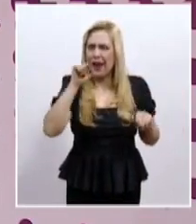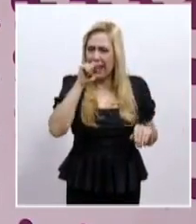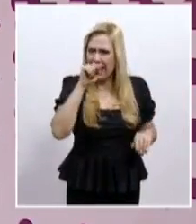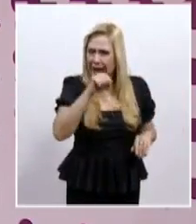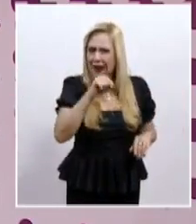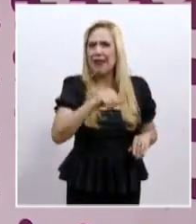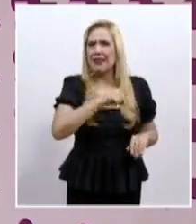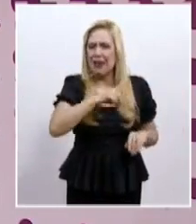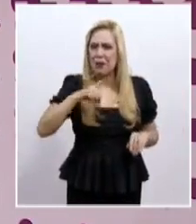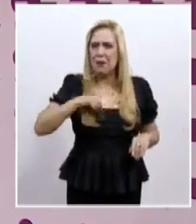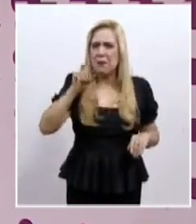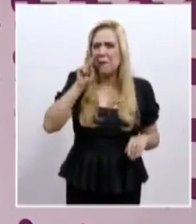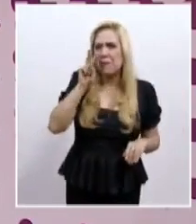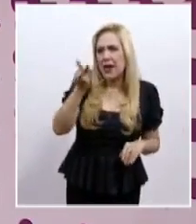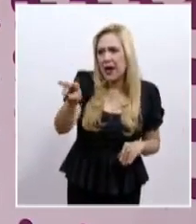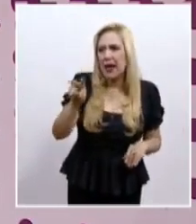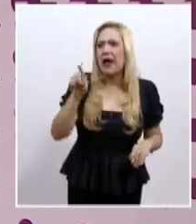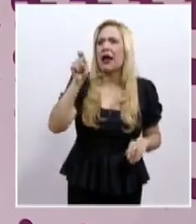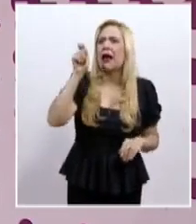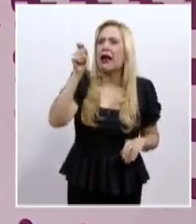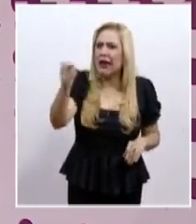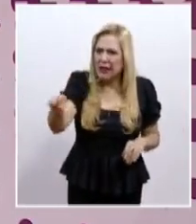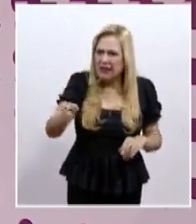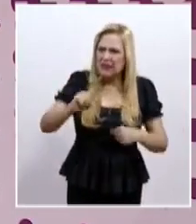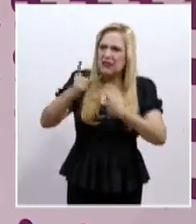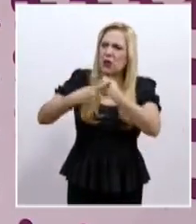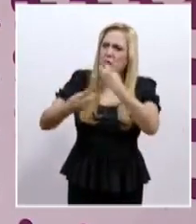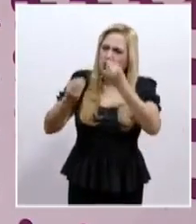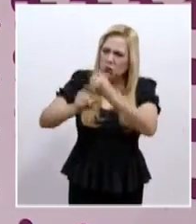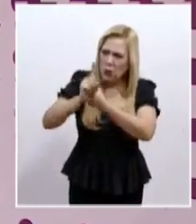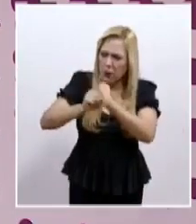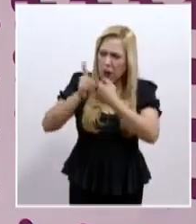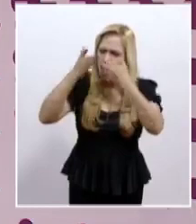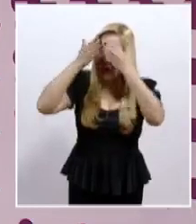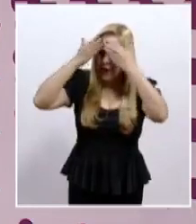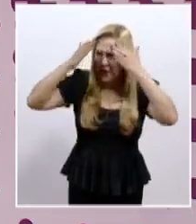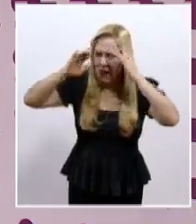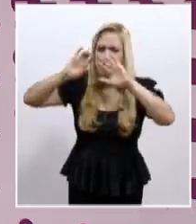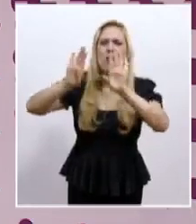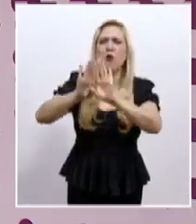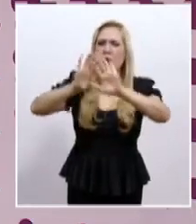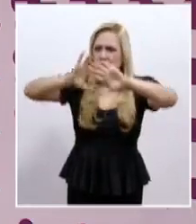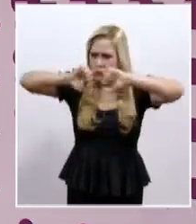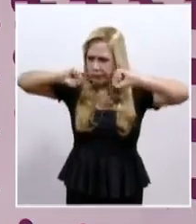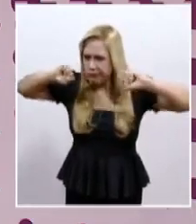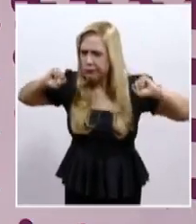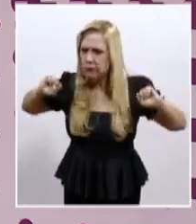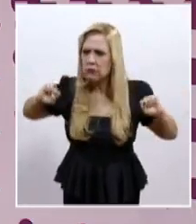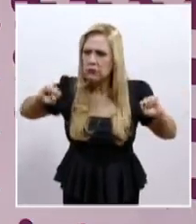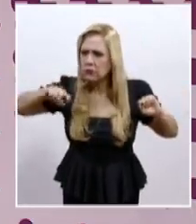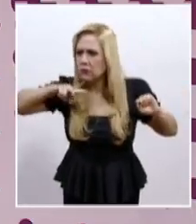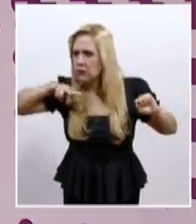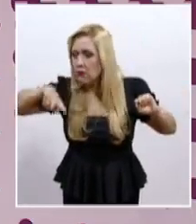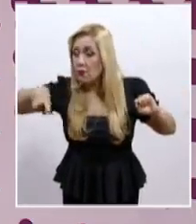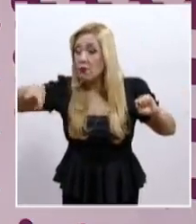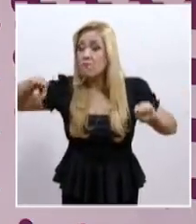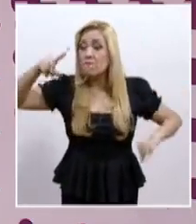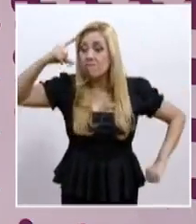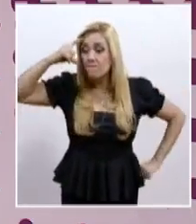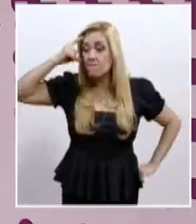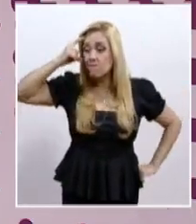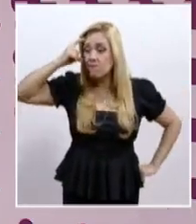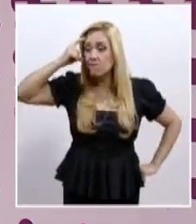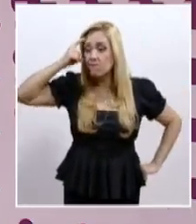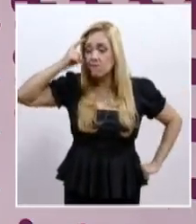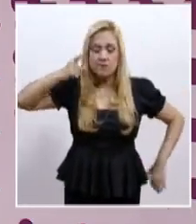hacia dónde va, y hacia dónde va el país. Porque lo decías en la ocasión anterior, se han destinado